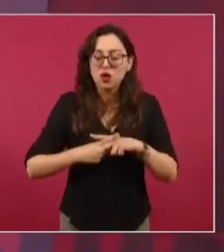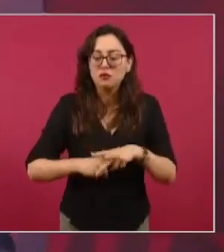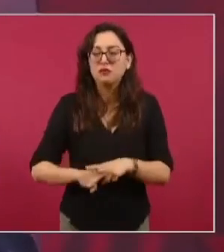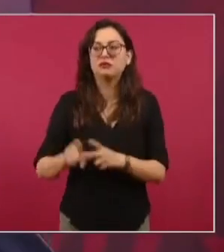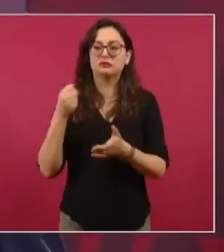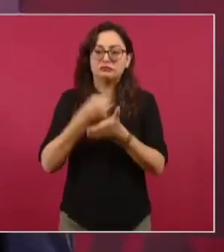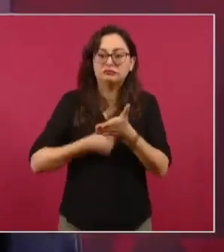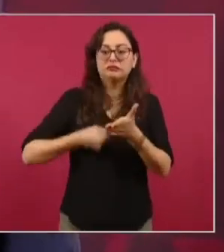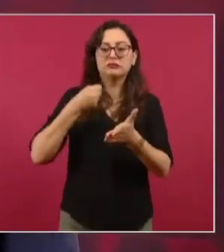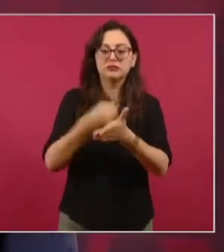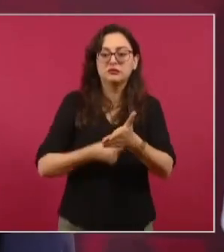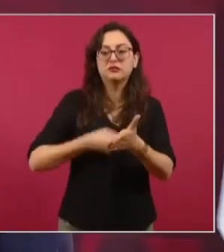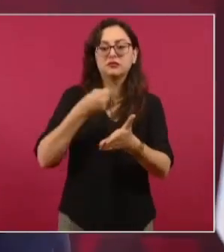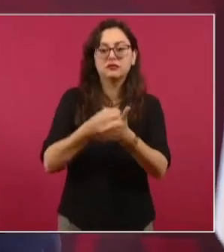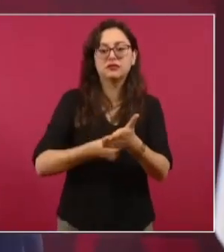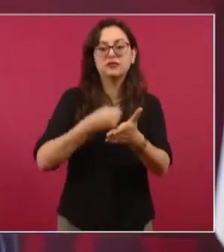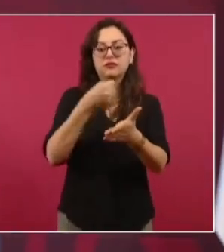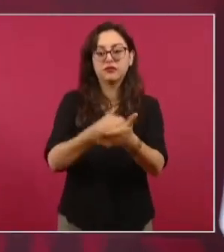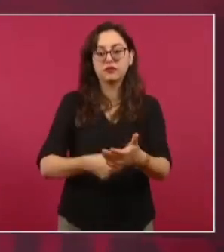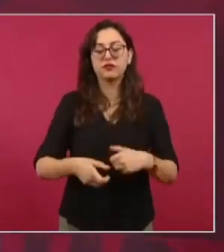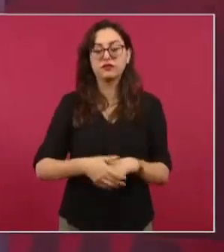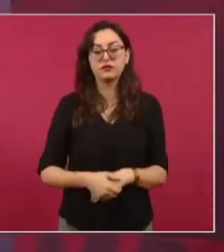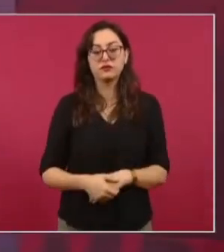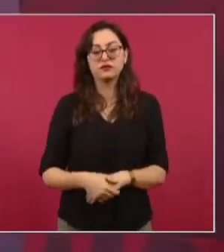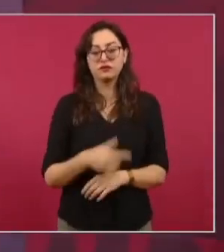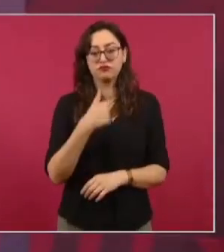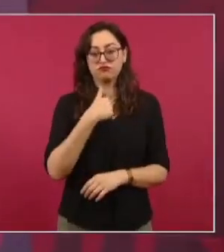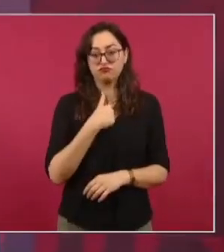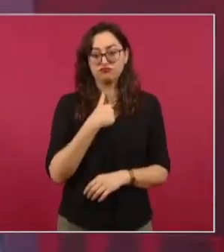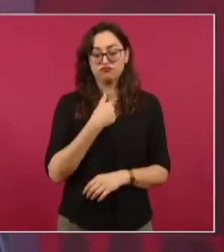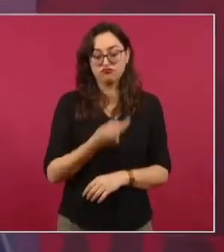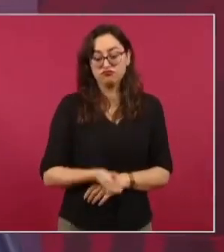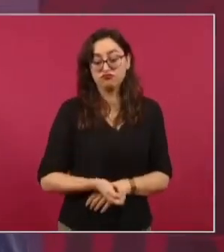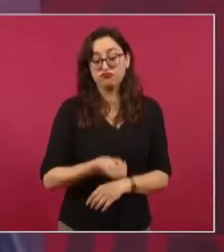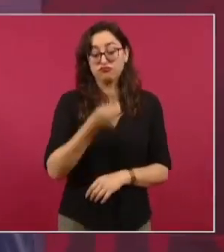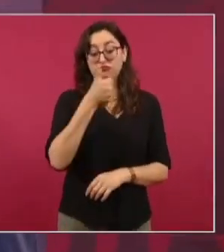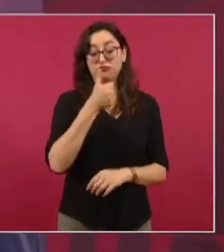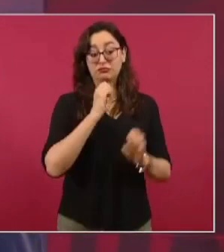me hicieron me la hizo Jacobo Sabludos y en Televisa